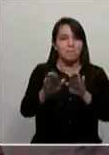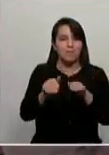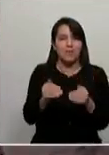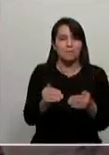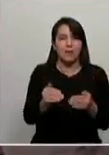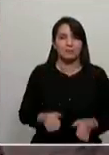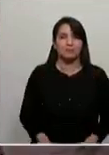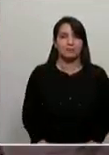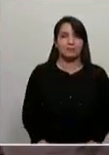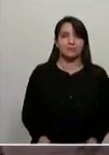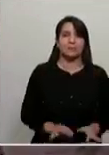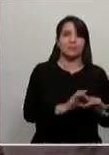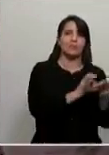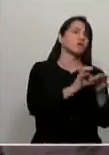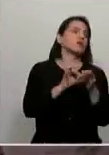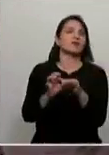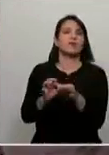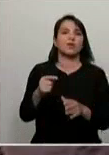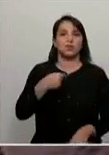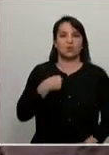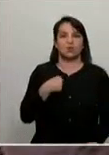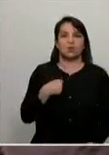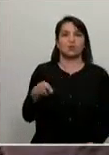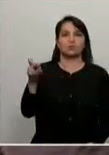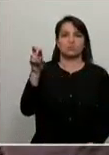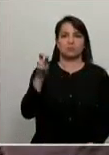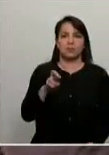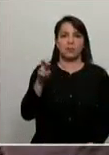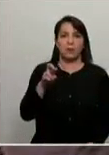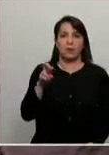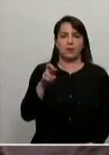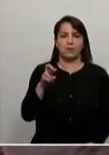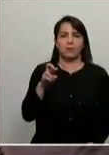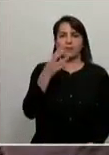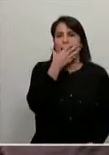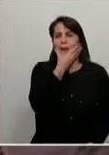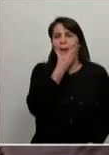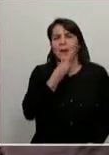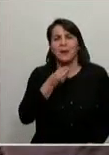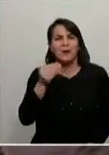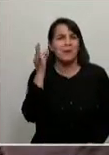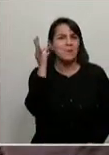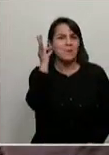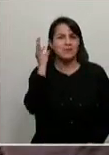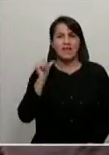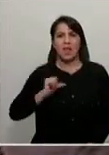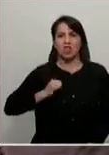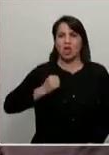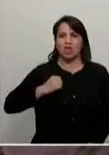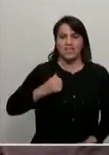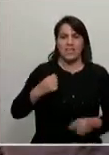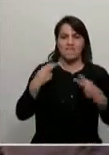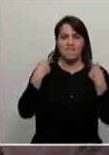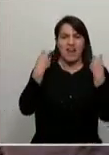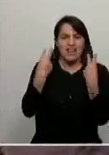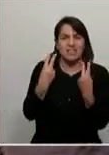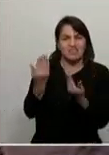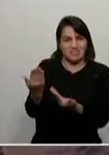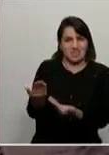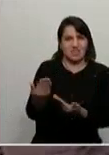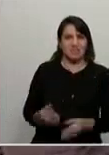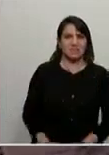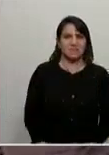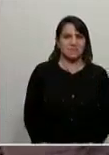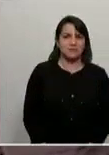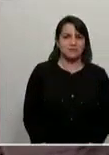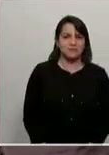texto constitucional. Y usted ve en pantalla a la editora de Contexto Factual, la periodista Valentina Matus, que se encuentra